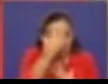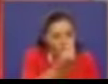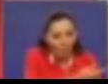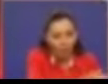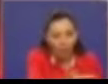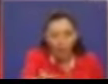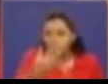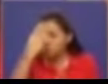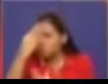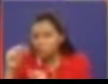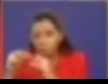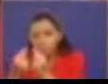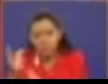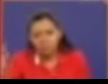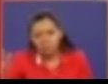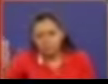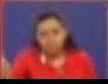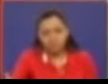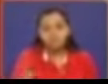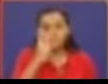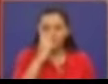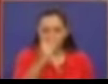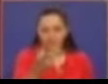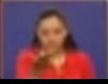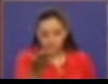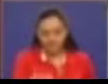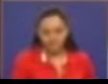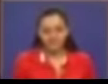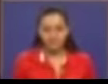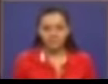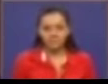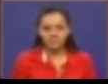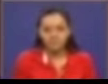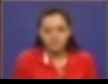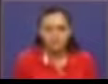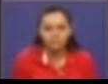ustedes, el pueblo ecuatoriano. Veamos el siguiente video. Adelante.